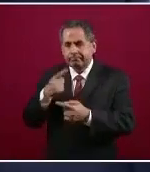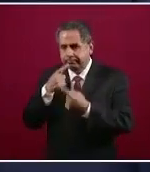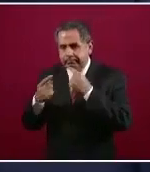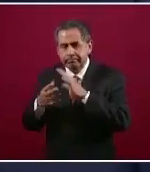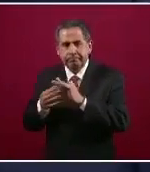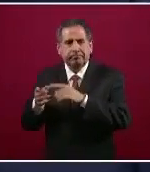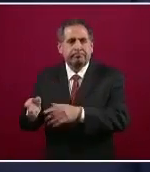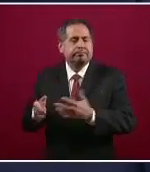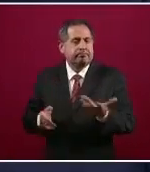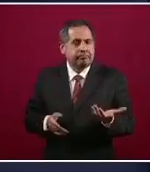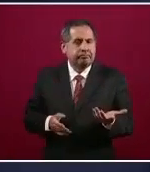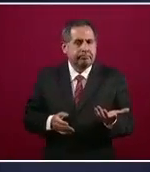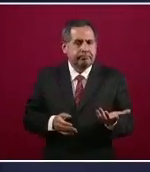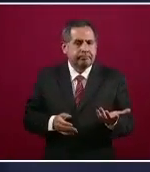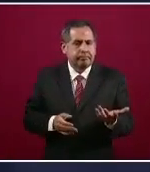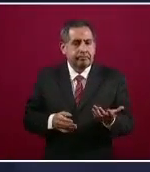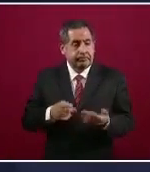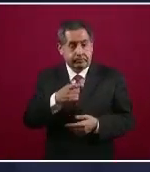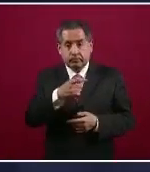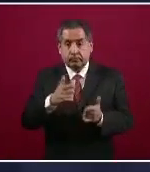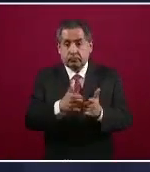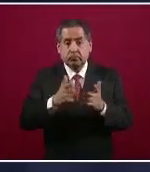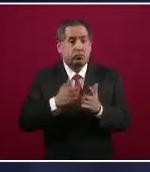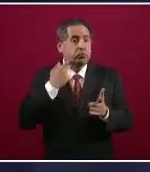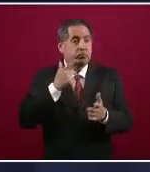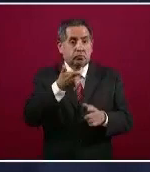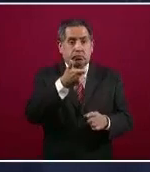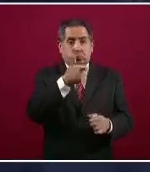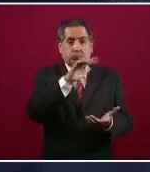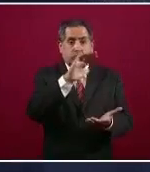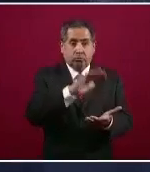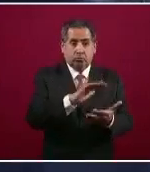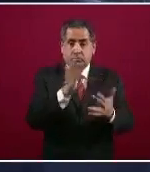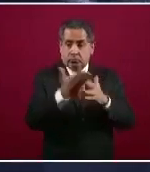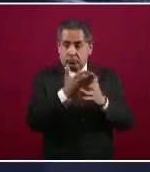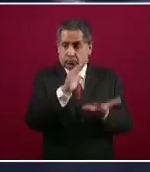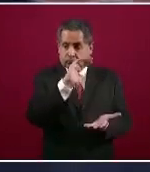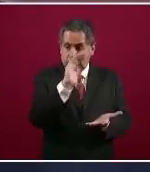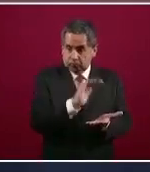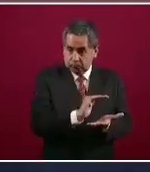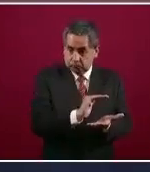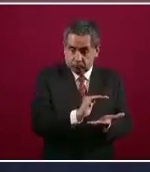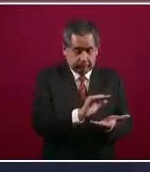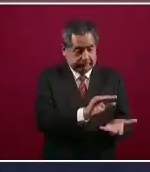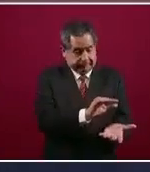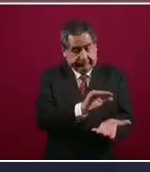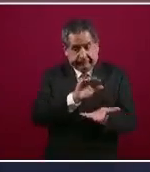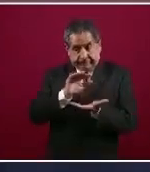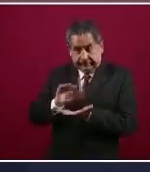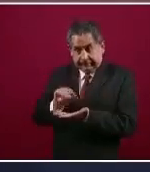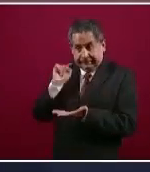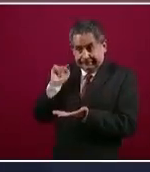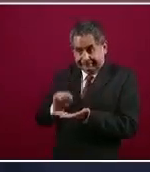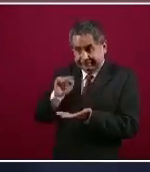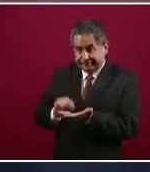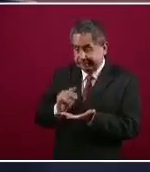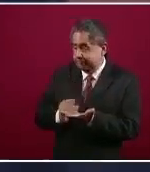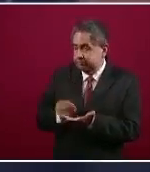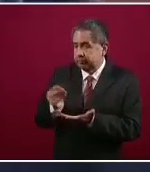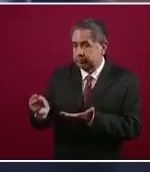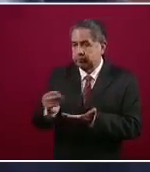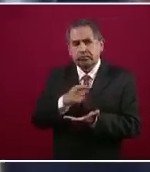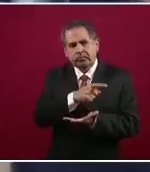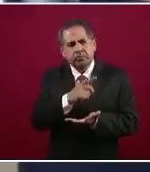reduzca sus gastos, sus prerrogativas, pueda manifestar en